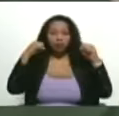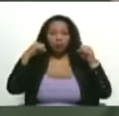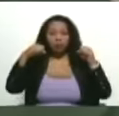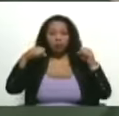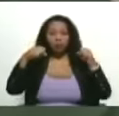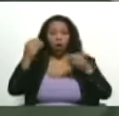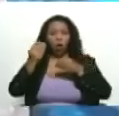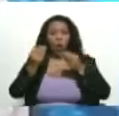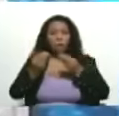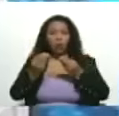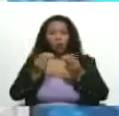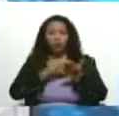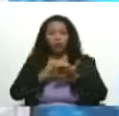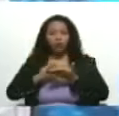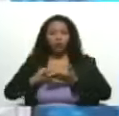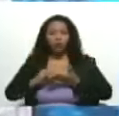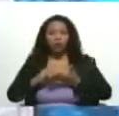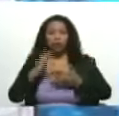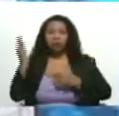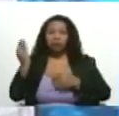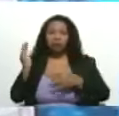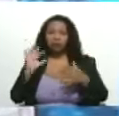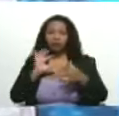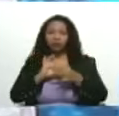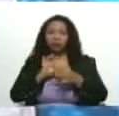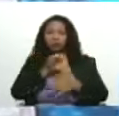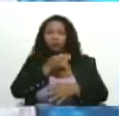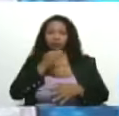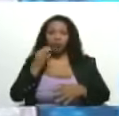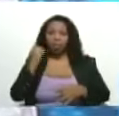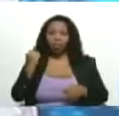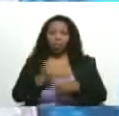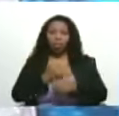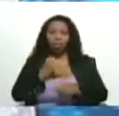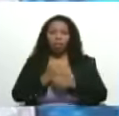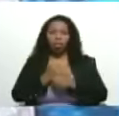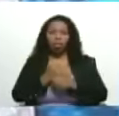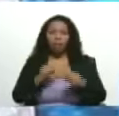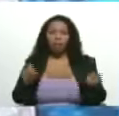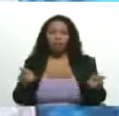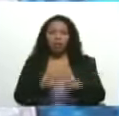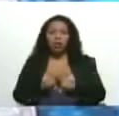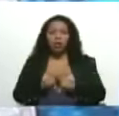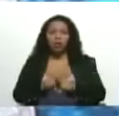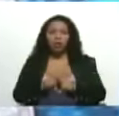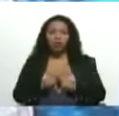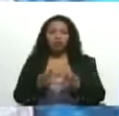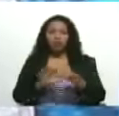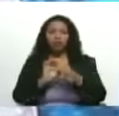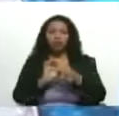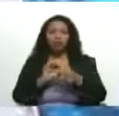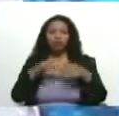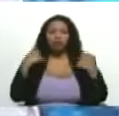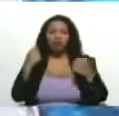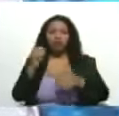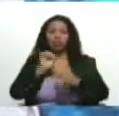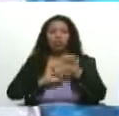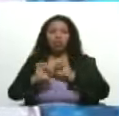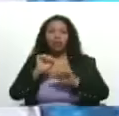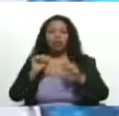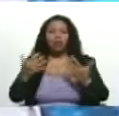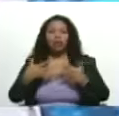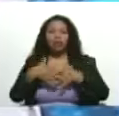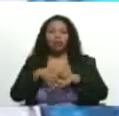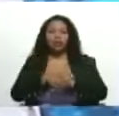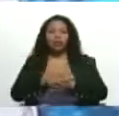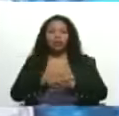así que vendrán a articularse perfectamente en el trabajo mancomunado las unidades populares de defensa integral de la